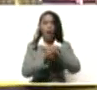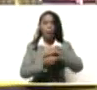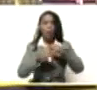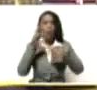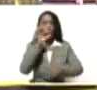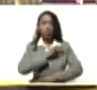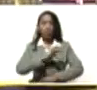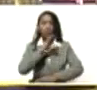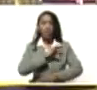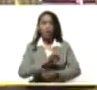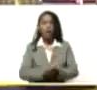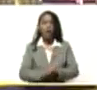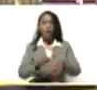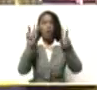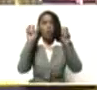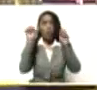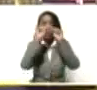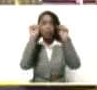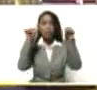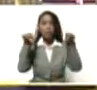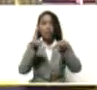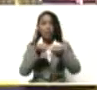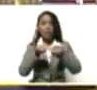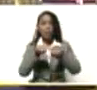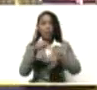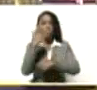socialismo. El nuevo sistema de